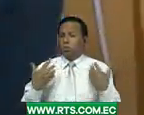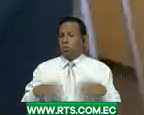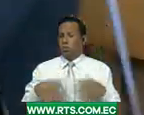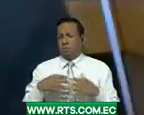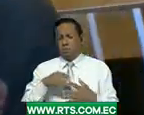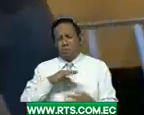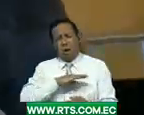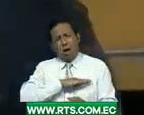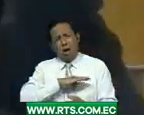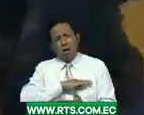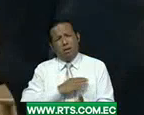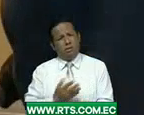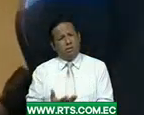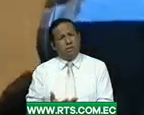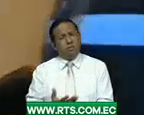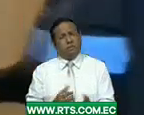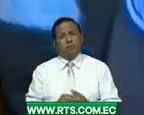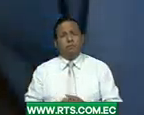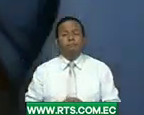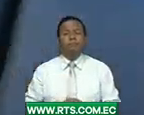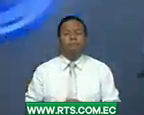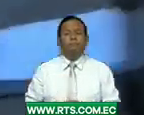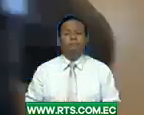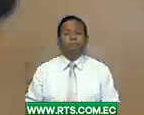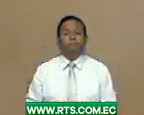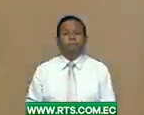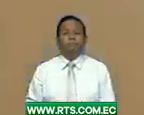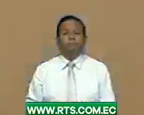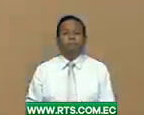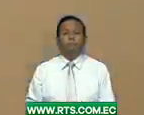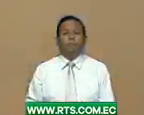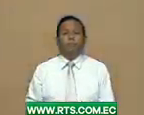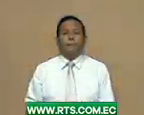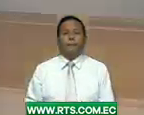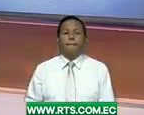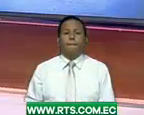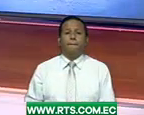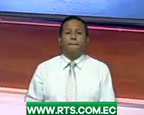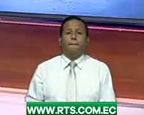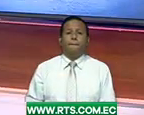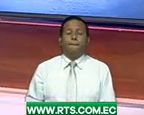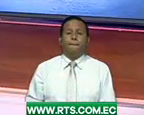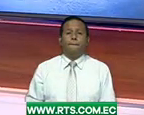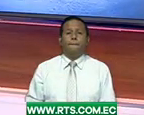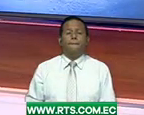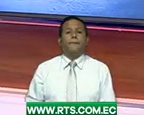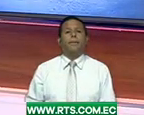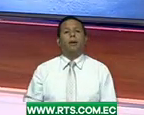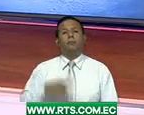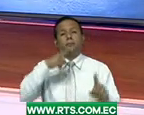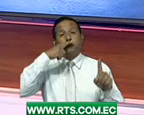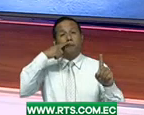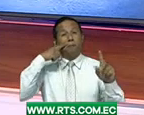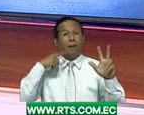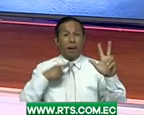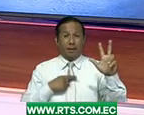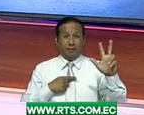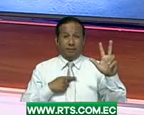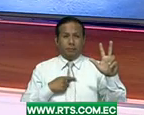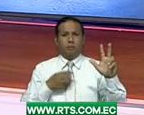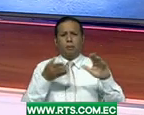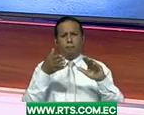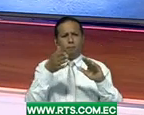de sangre. En Riobamba informó Darwin Altamirano. Y 3 hombres murieron tras